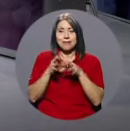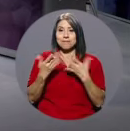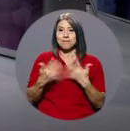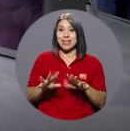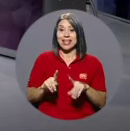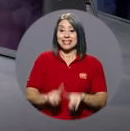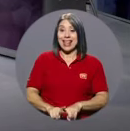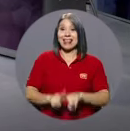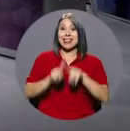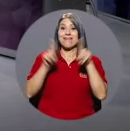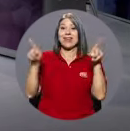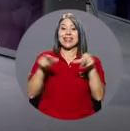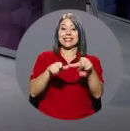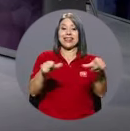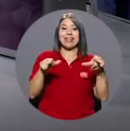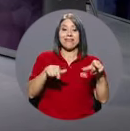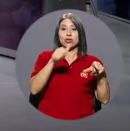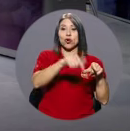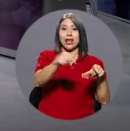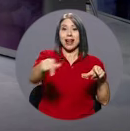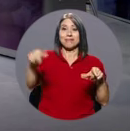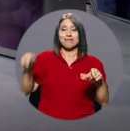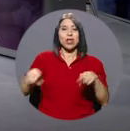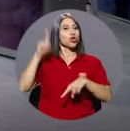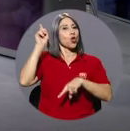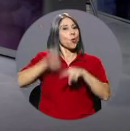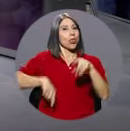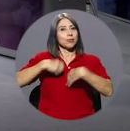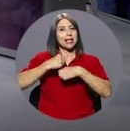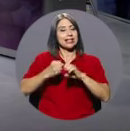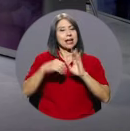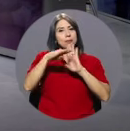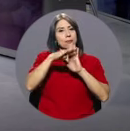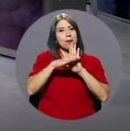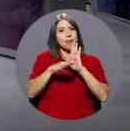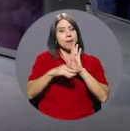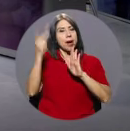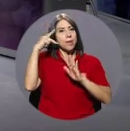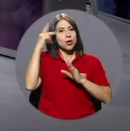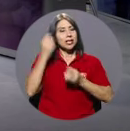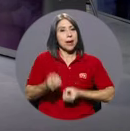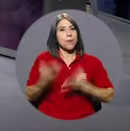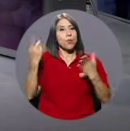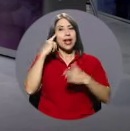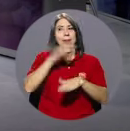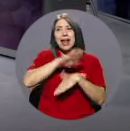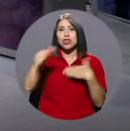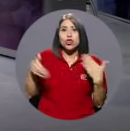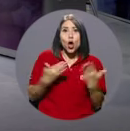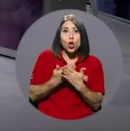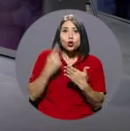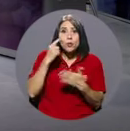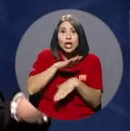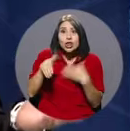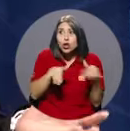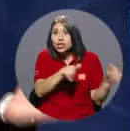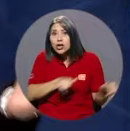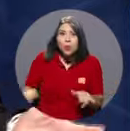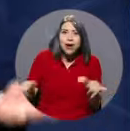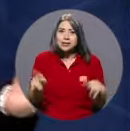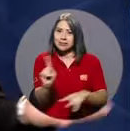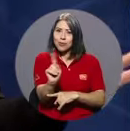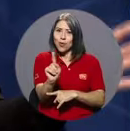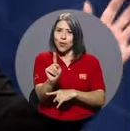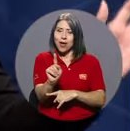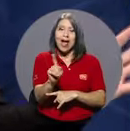la diferencia territorial. Sí. No podemos generar política pública para todos porque no todos somos iguales. Sí. Hablamos de Punta